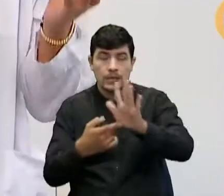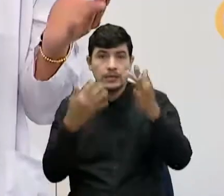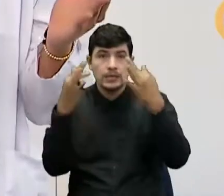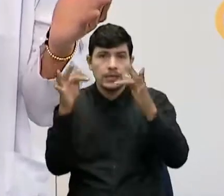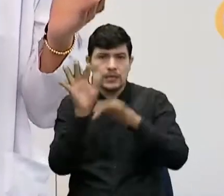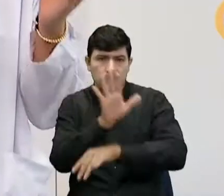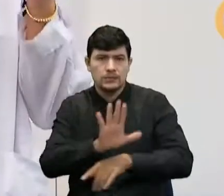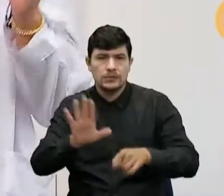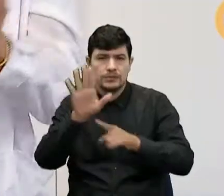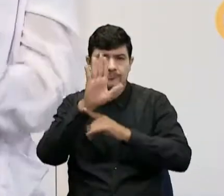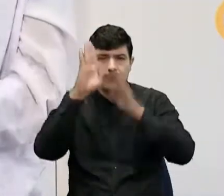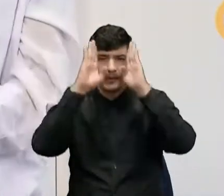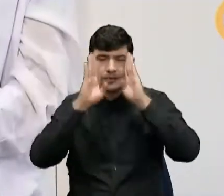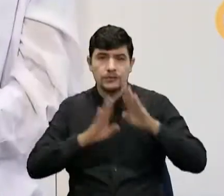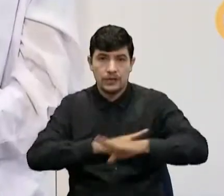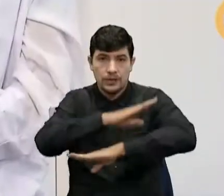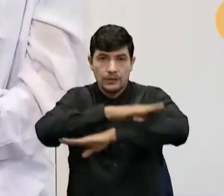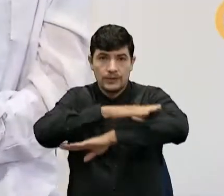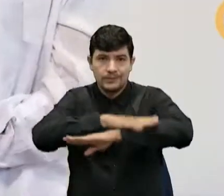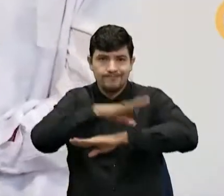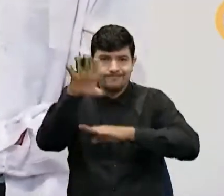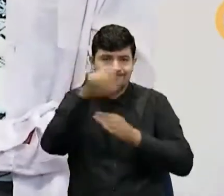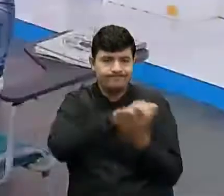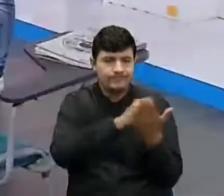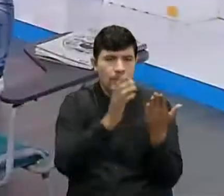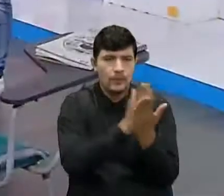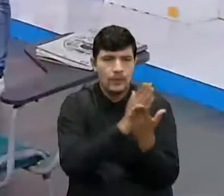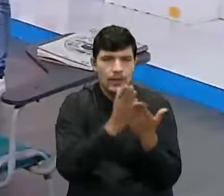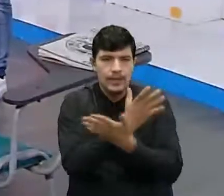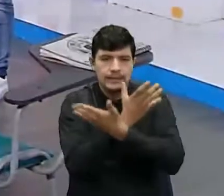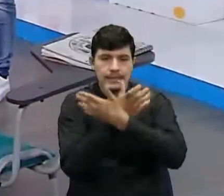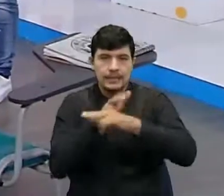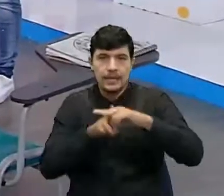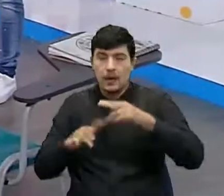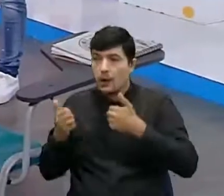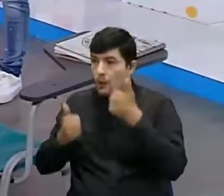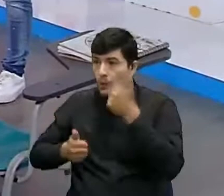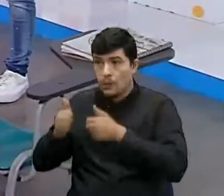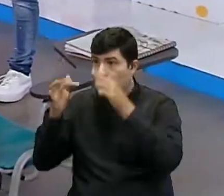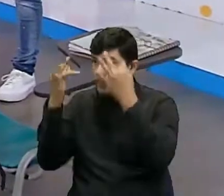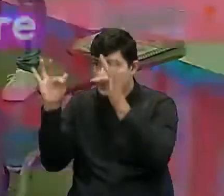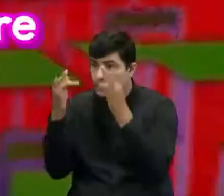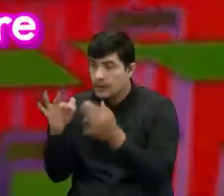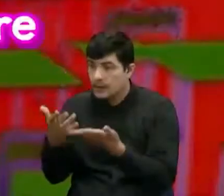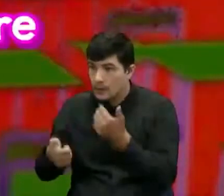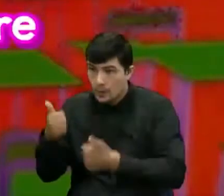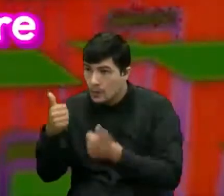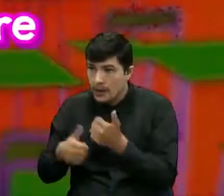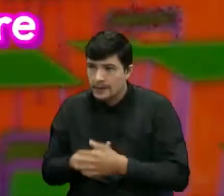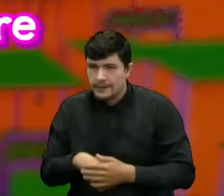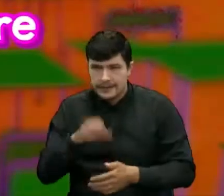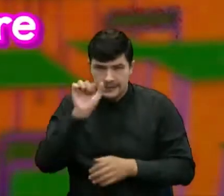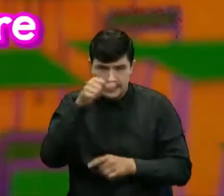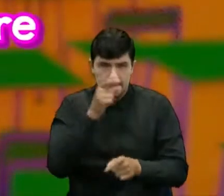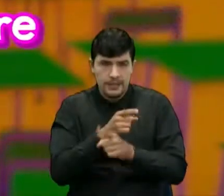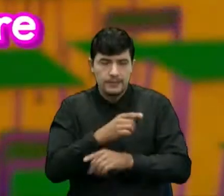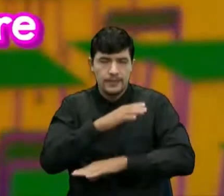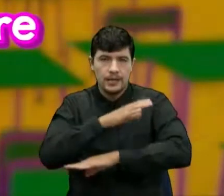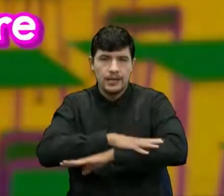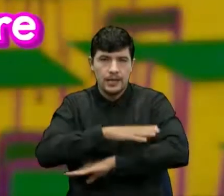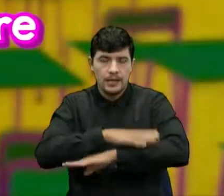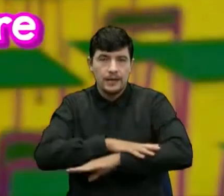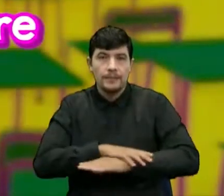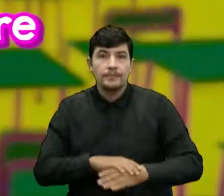Para que estén muy juiciosos Apuntando en su cuaderno De ciencias naturales Mister Fran La tarea Bueno Mis queridos jóvenes De octavo y noveno